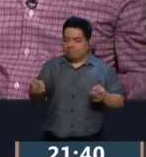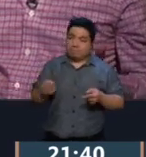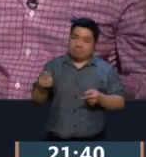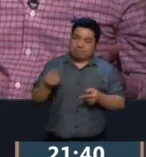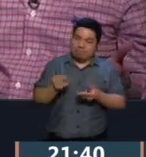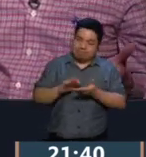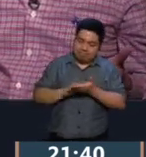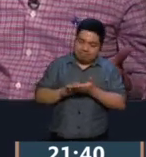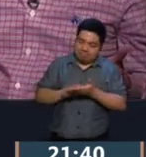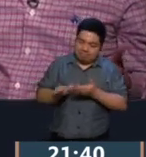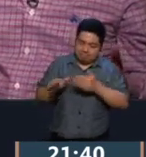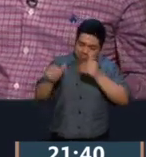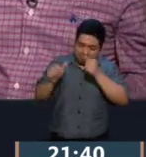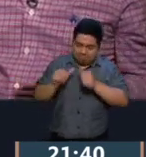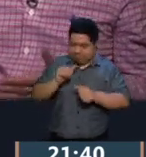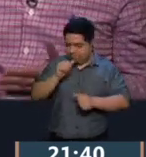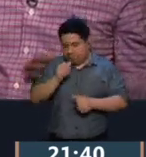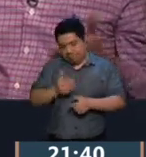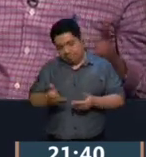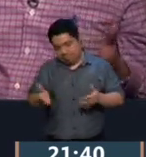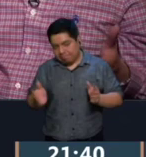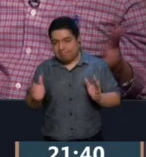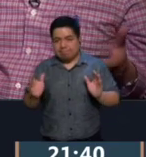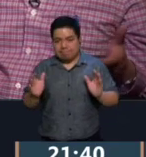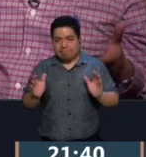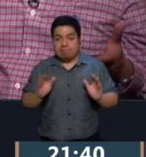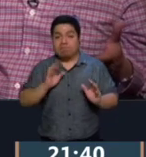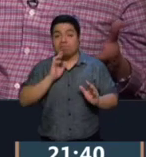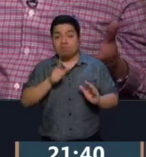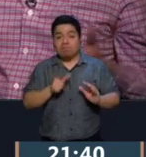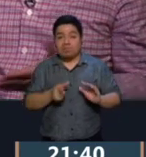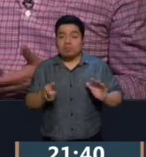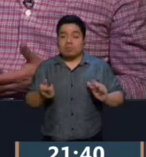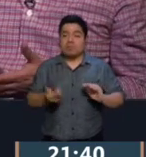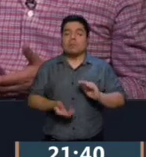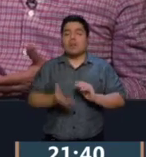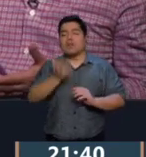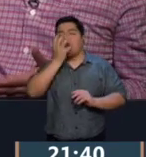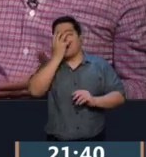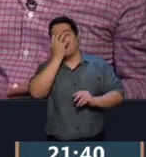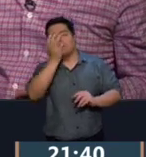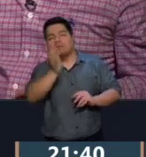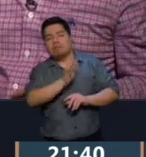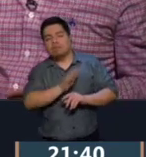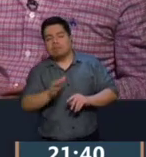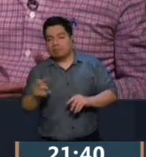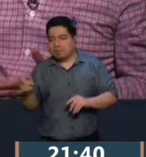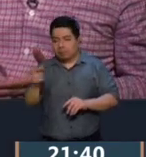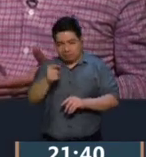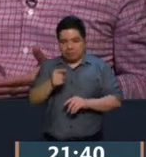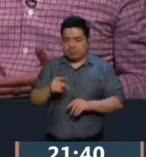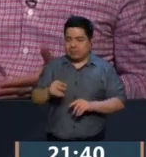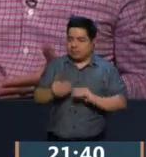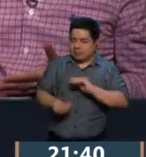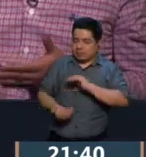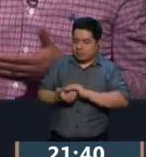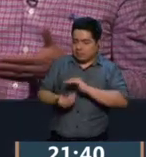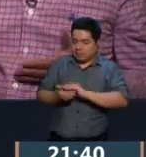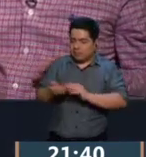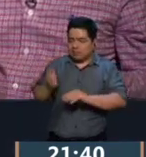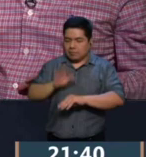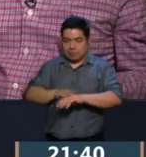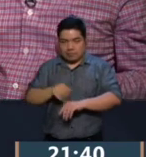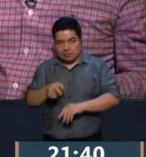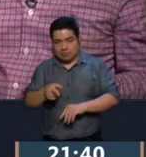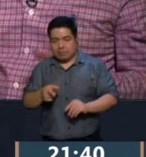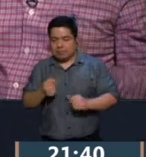se atreva a coincidimos. hacer eso. Coincido. Bueno, entonces llevemos esto a una cosa seria. Me parece bien lo que has planteado. Ahora, hay